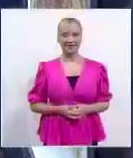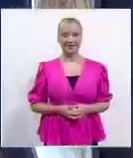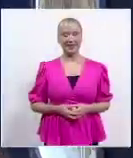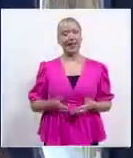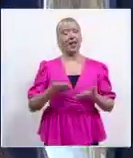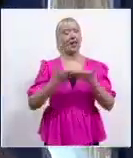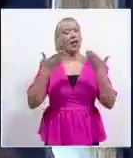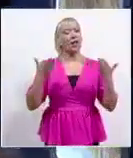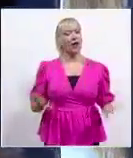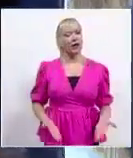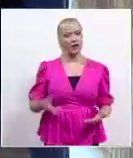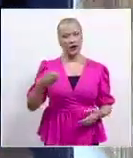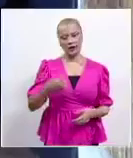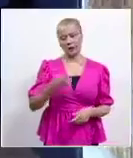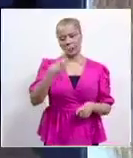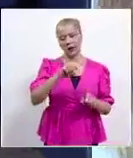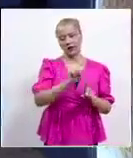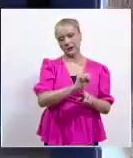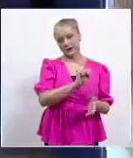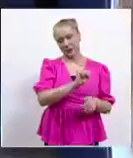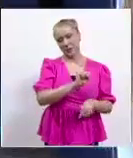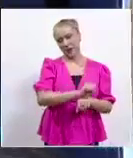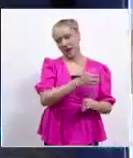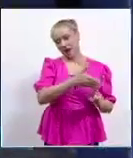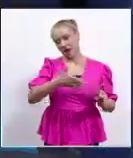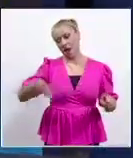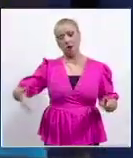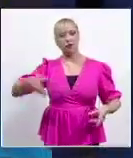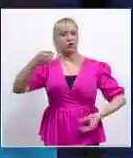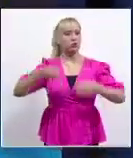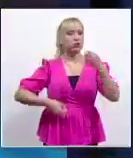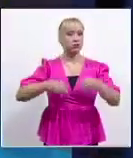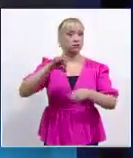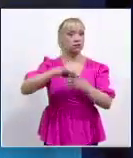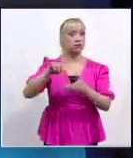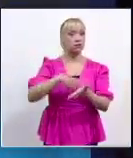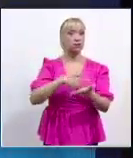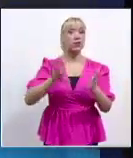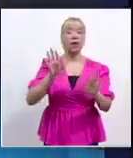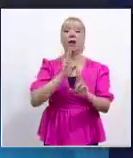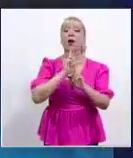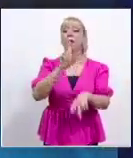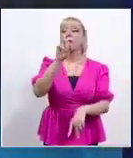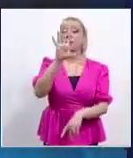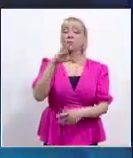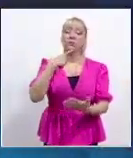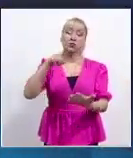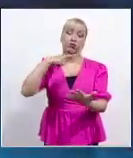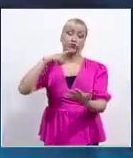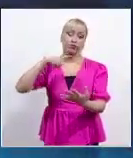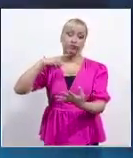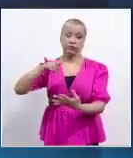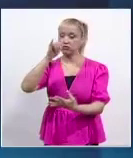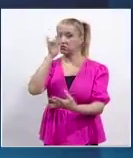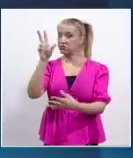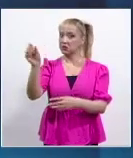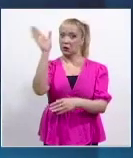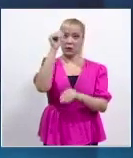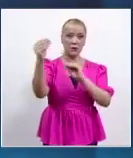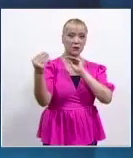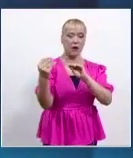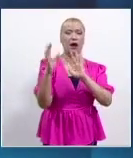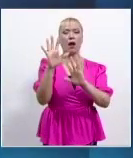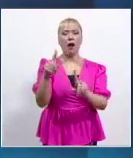En su sesión de esta semana, el Tribunal Electoral resolvió más de 35 medios de impugnación, entre ellos uno relacionado con el